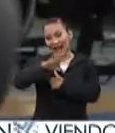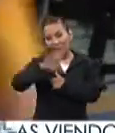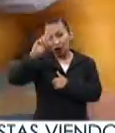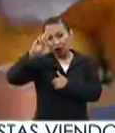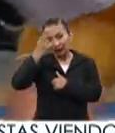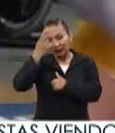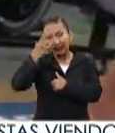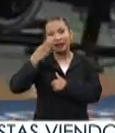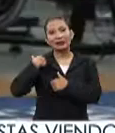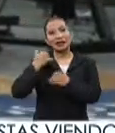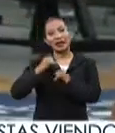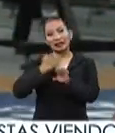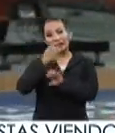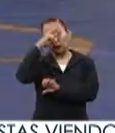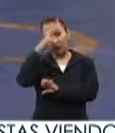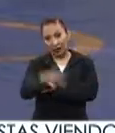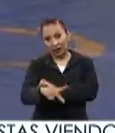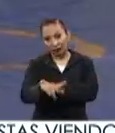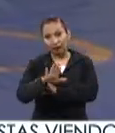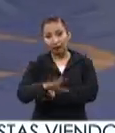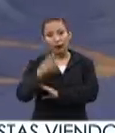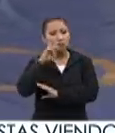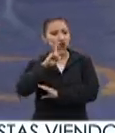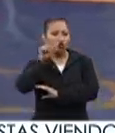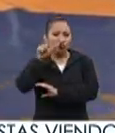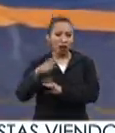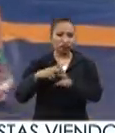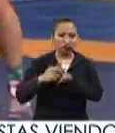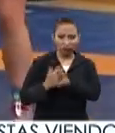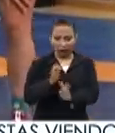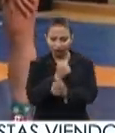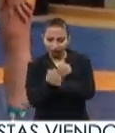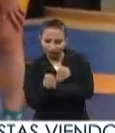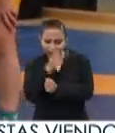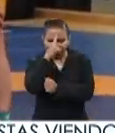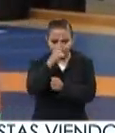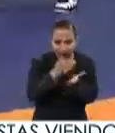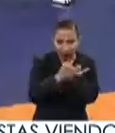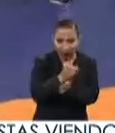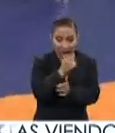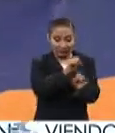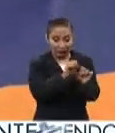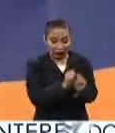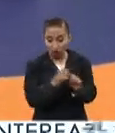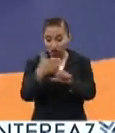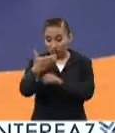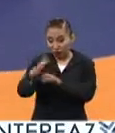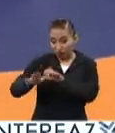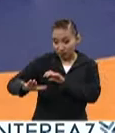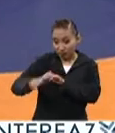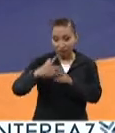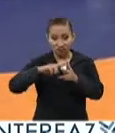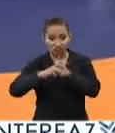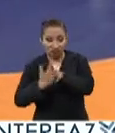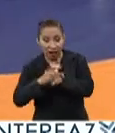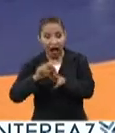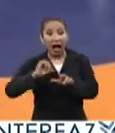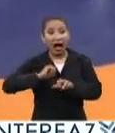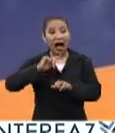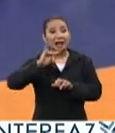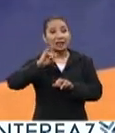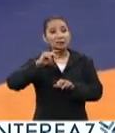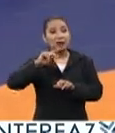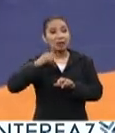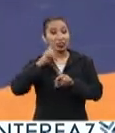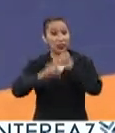la Universidad Autónoma del Estado de México. Una mexicana que lucha por amor a nuestro país desde el aula, desde el campo, desde el tatami. Las artes marciales